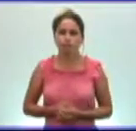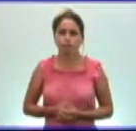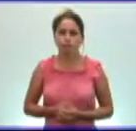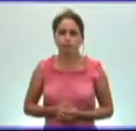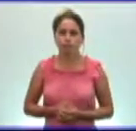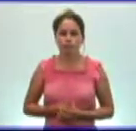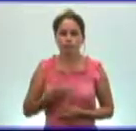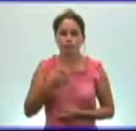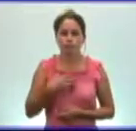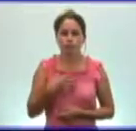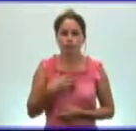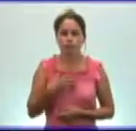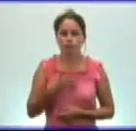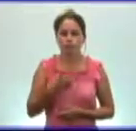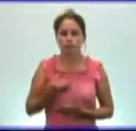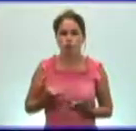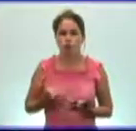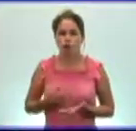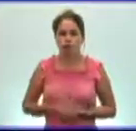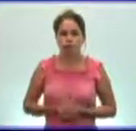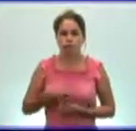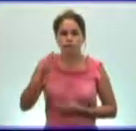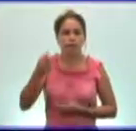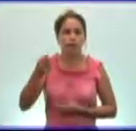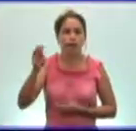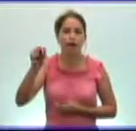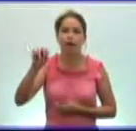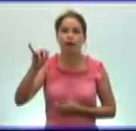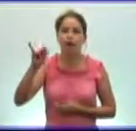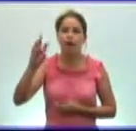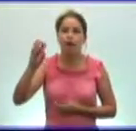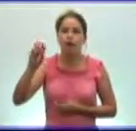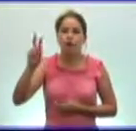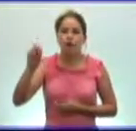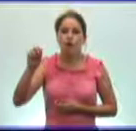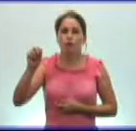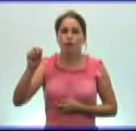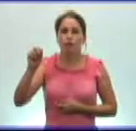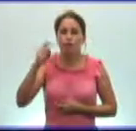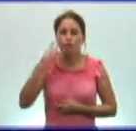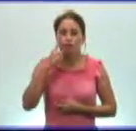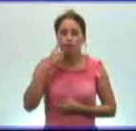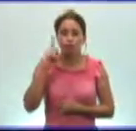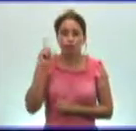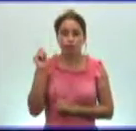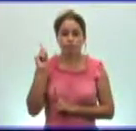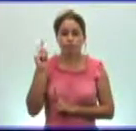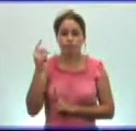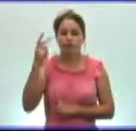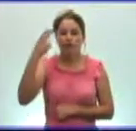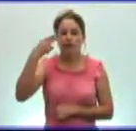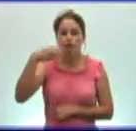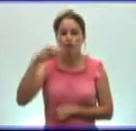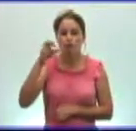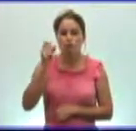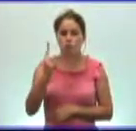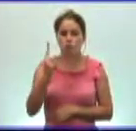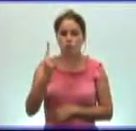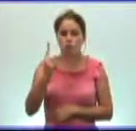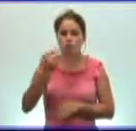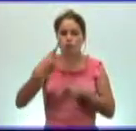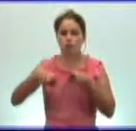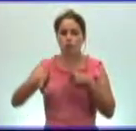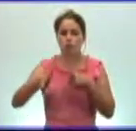tenemos presente el anión hidrógeno y el catión potasio. Observen que los hidruros metálicos en